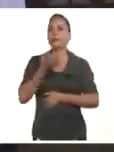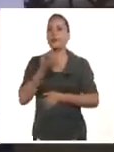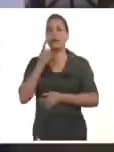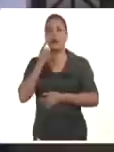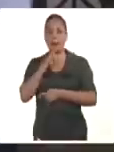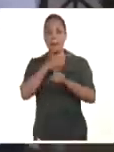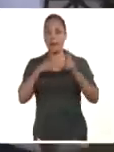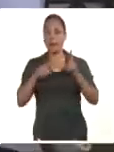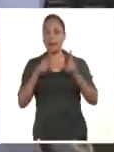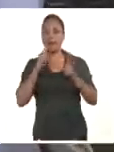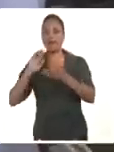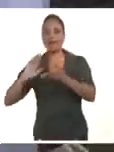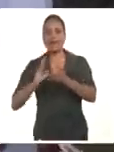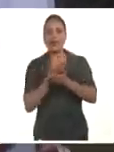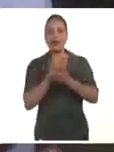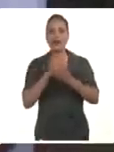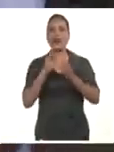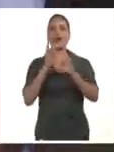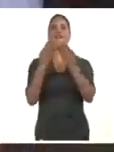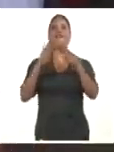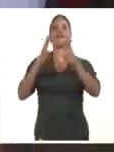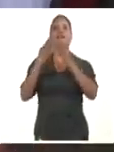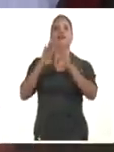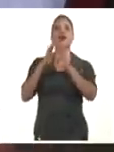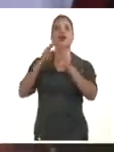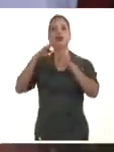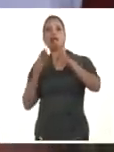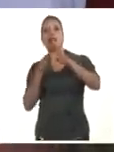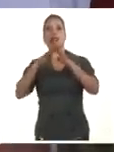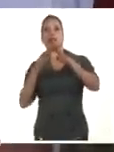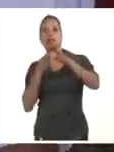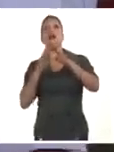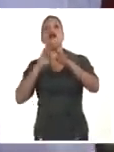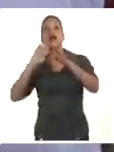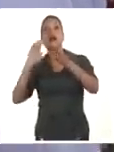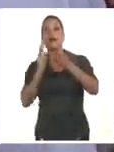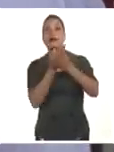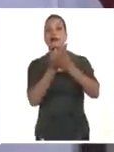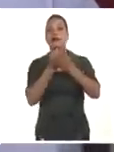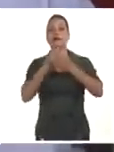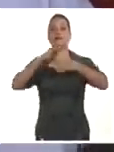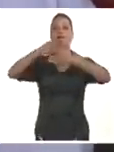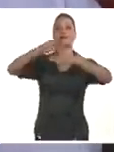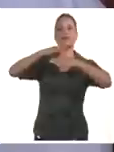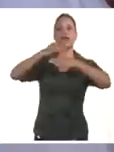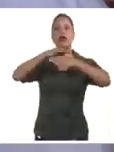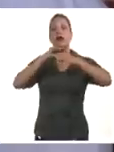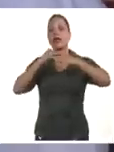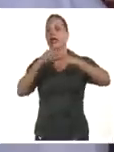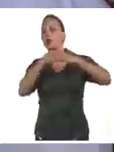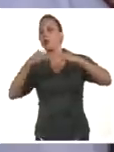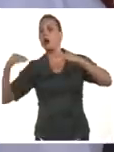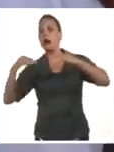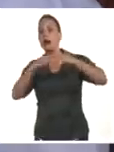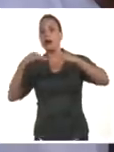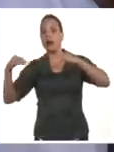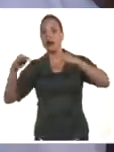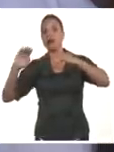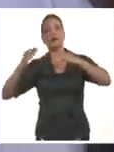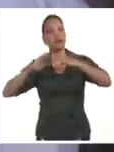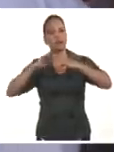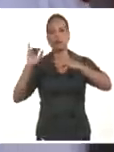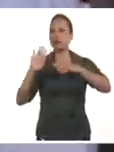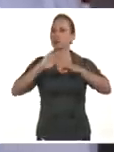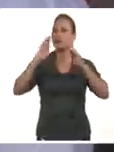ahora en mediodía se quitaron primero todo el ventanal de madera que estaba descolgado. Ahora se está trabajando en todos los aleros y en todos aquellos elementos